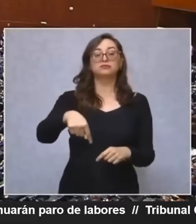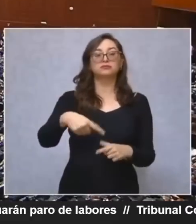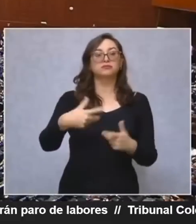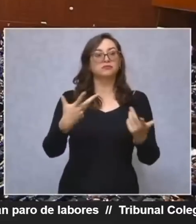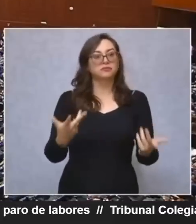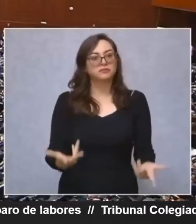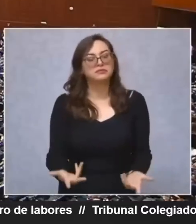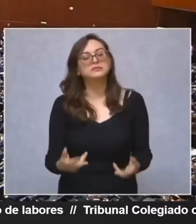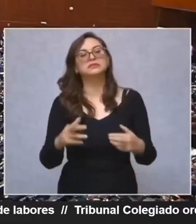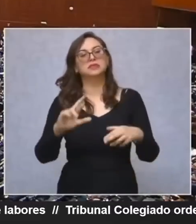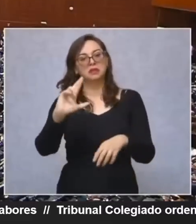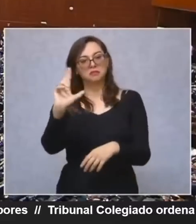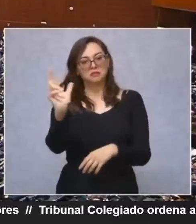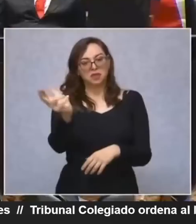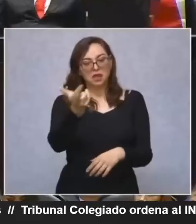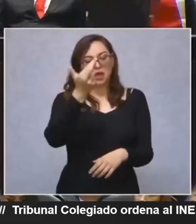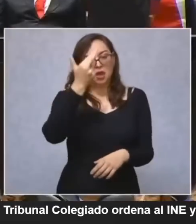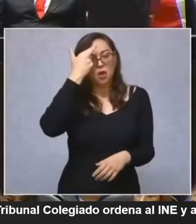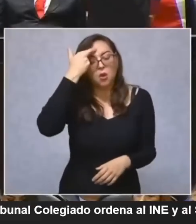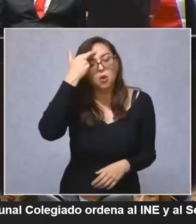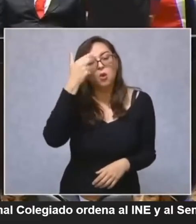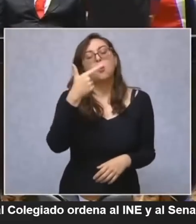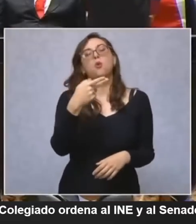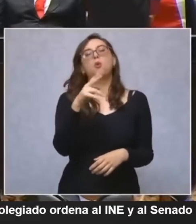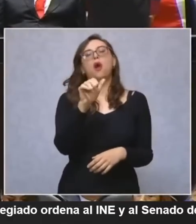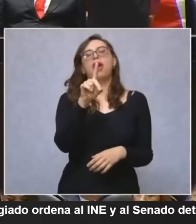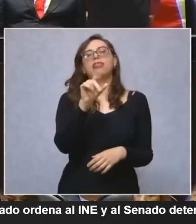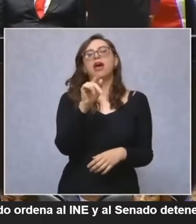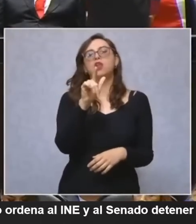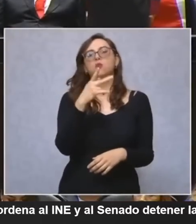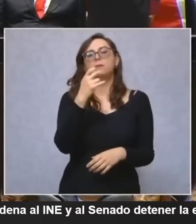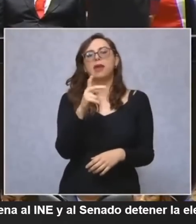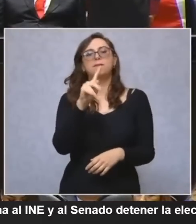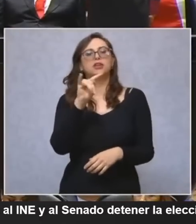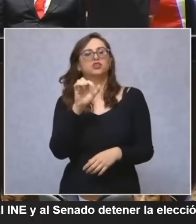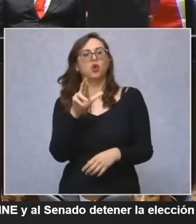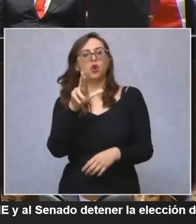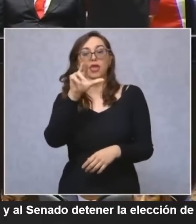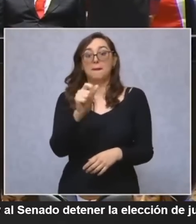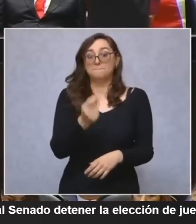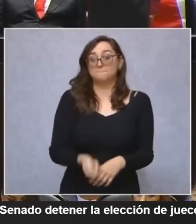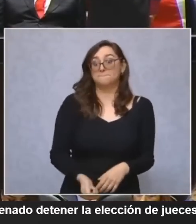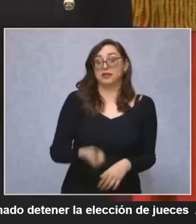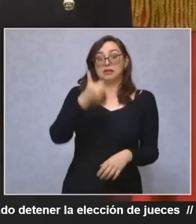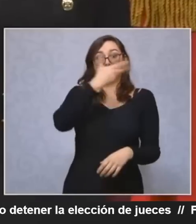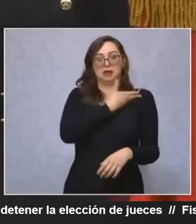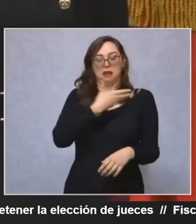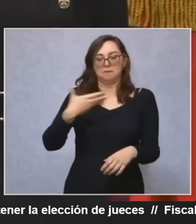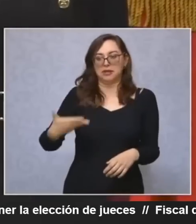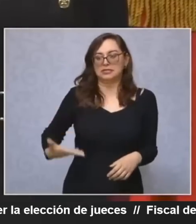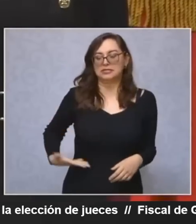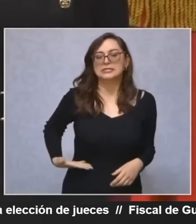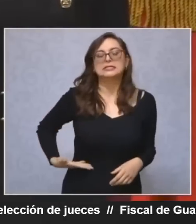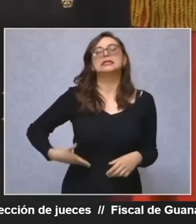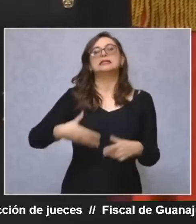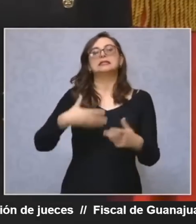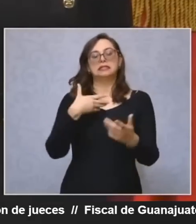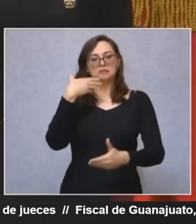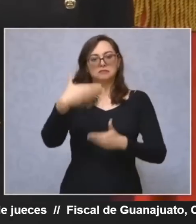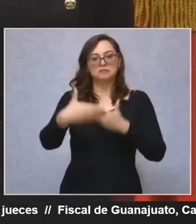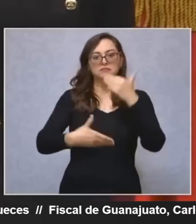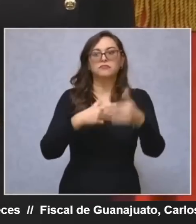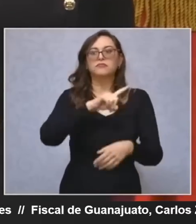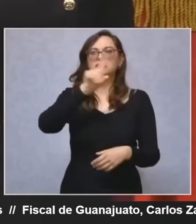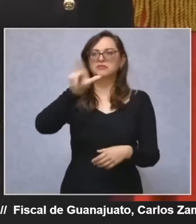de Guadalupe Victoria, primer presidente de México, que después de la independencia se rebeló frente al